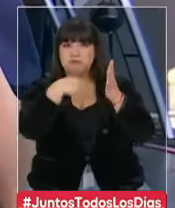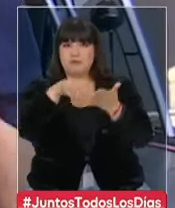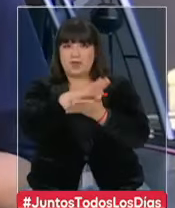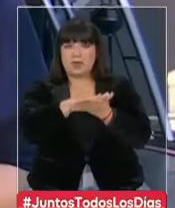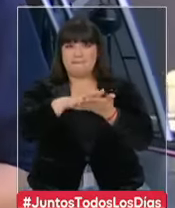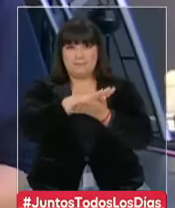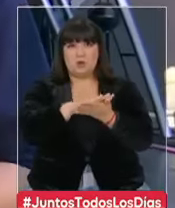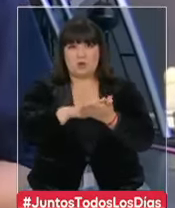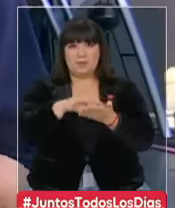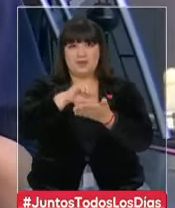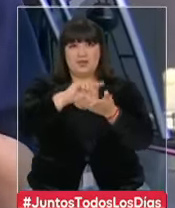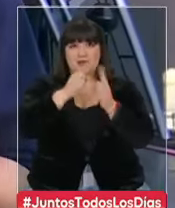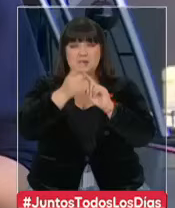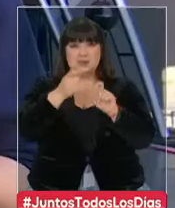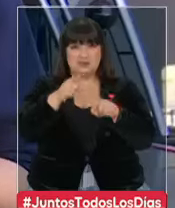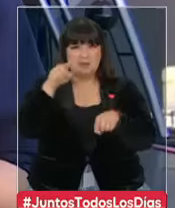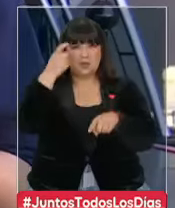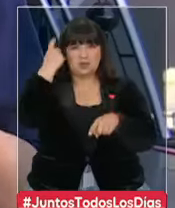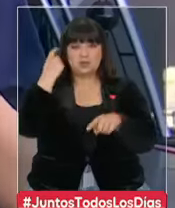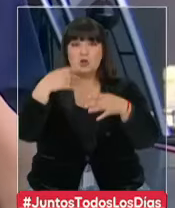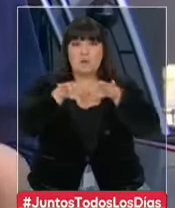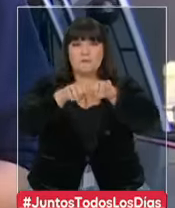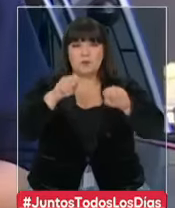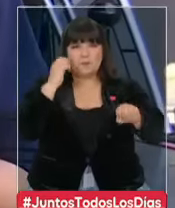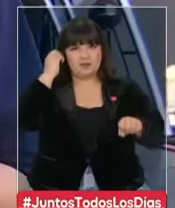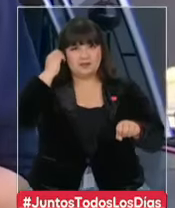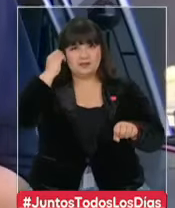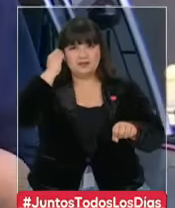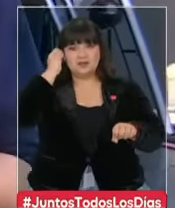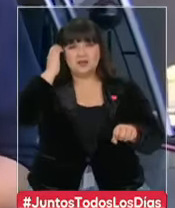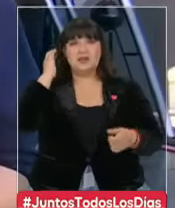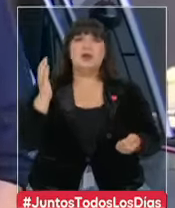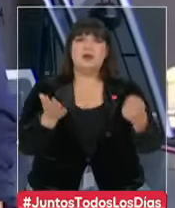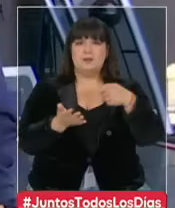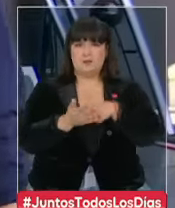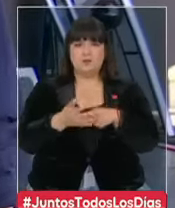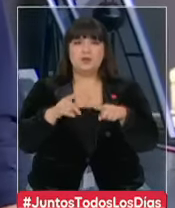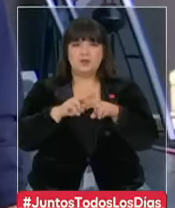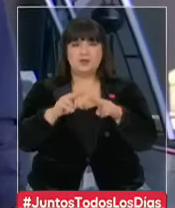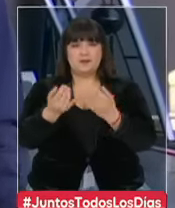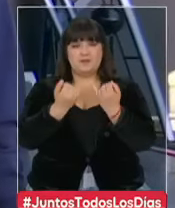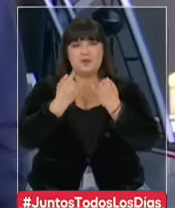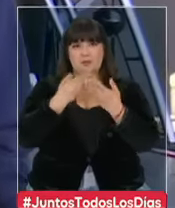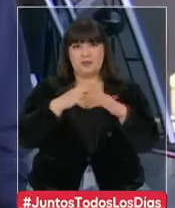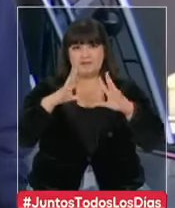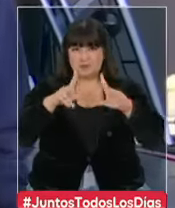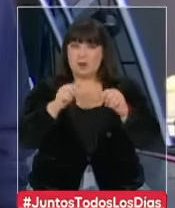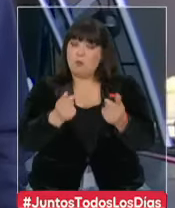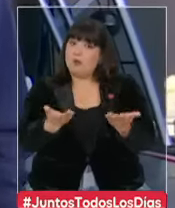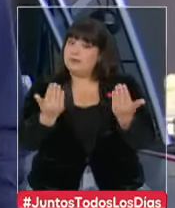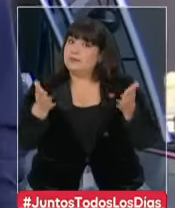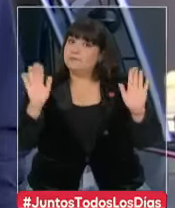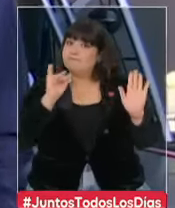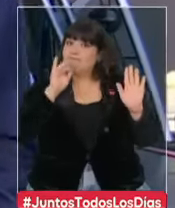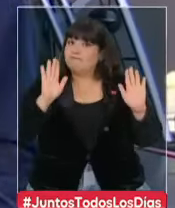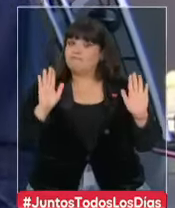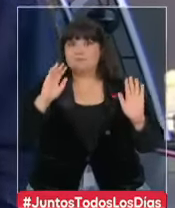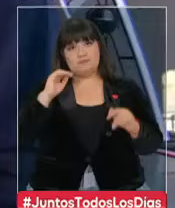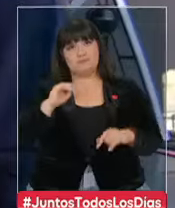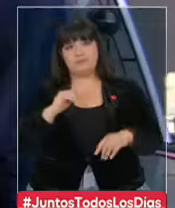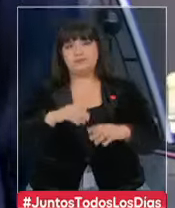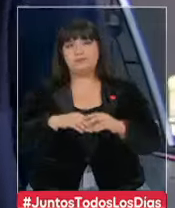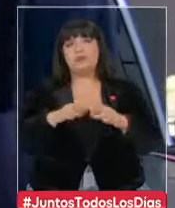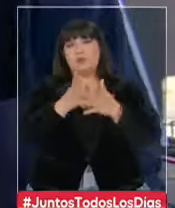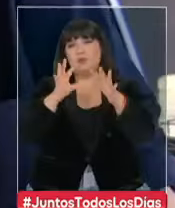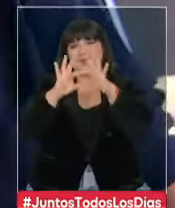ese sentido de conciencia. Así que, por favor, comprométanse, contribuyan, y nadie sabe cuándo uno de nuestra familia puede necesitar de la Teletón. Muchísimas